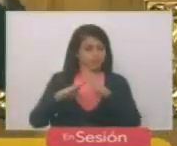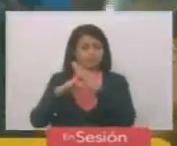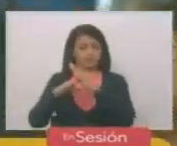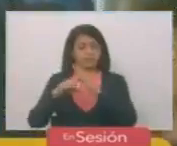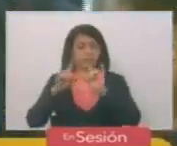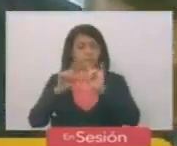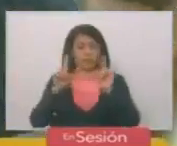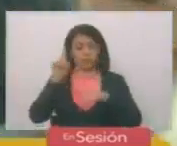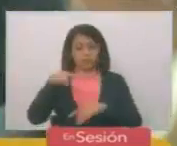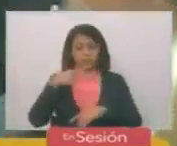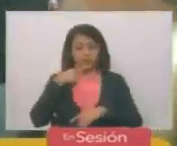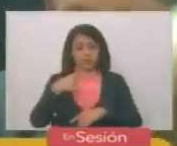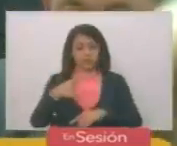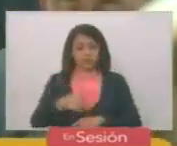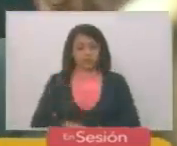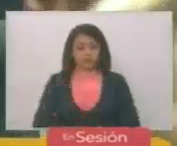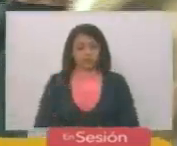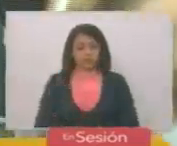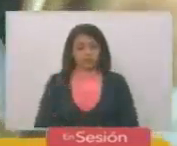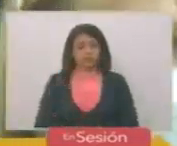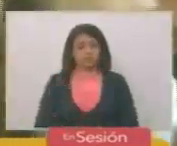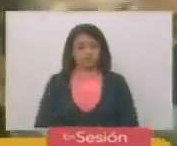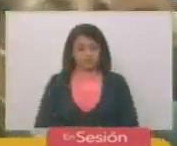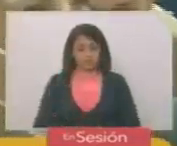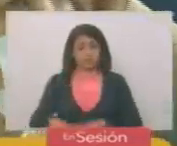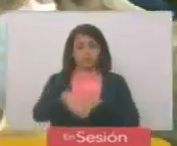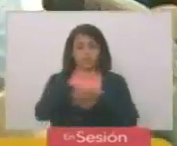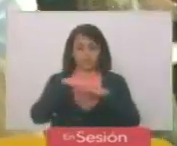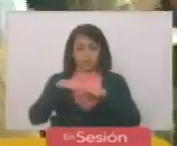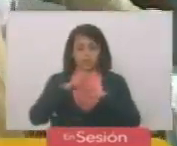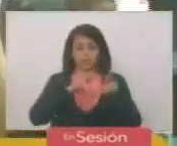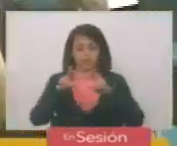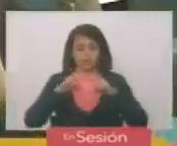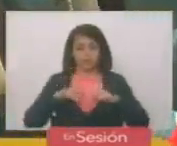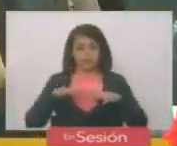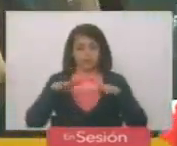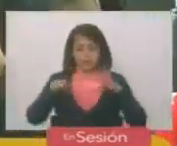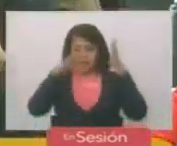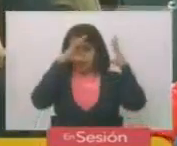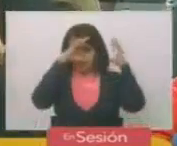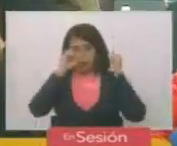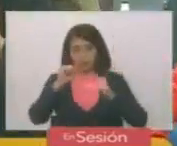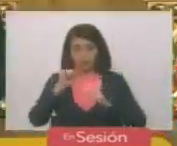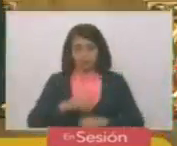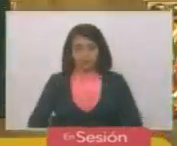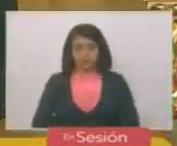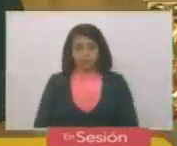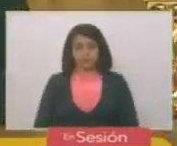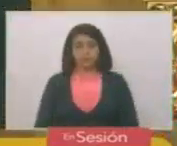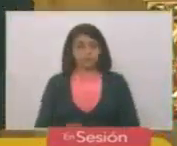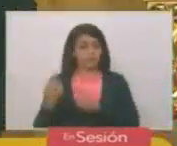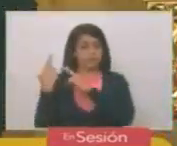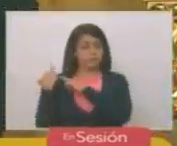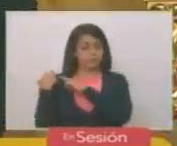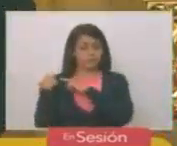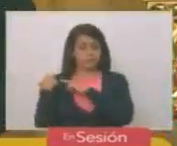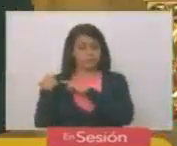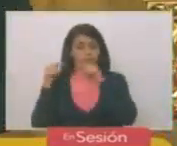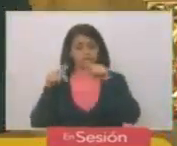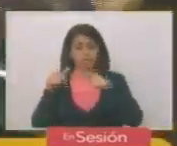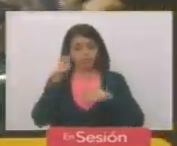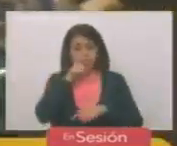además, hay que decirlo, los cancilleres y los embajadores son representantes directos